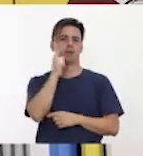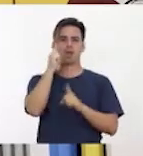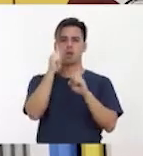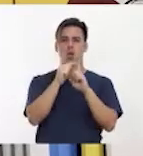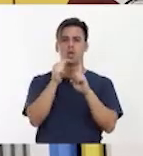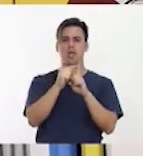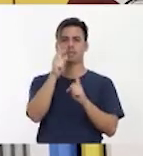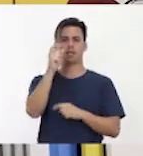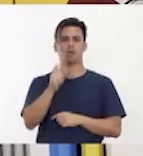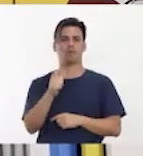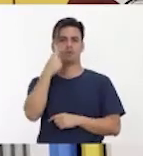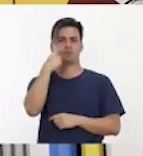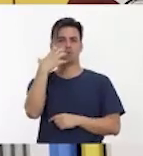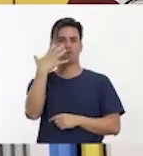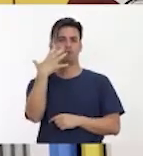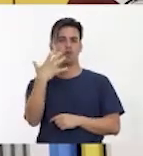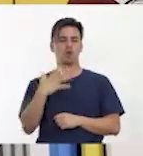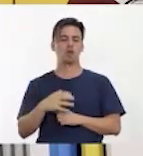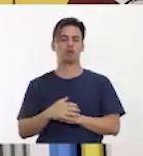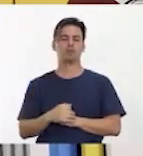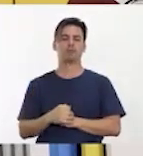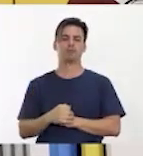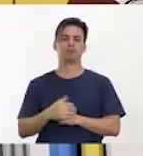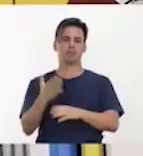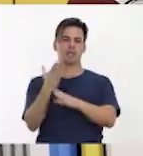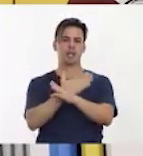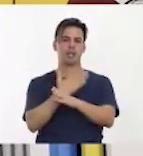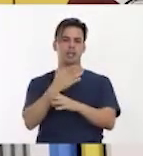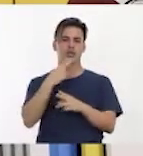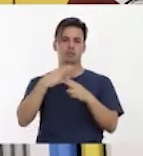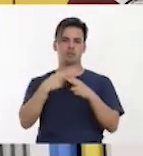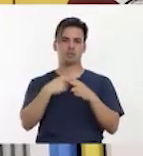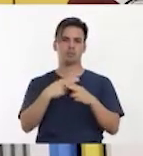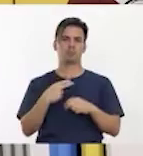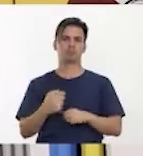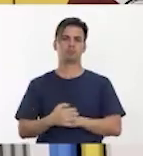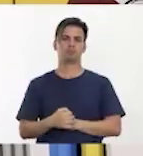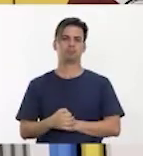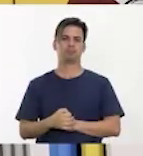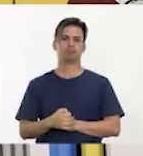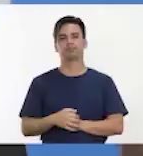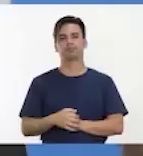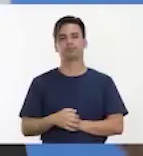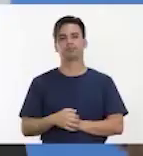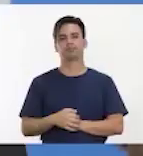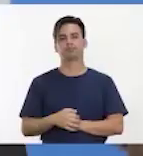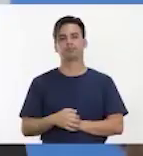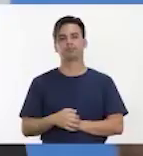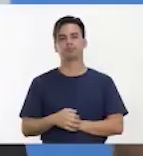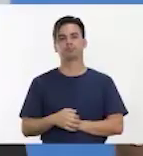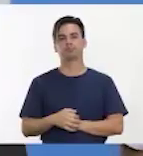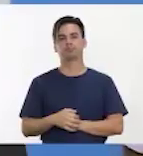como era el interés de estos próceres que hemos mencionado anteriormente.